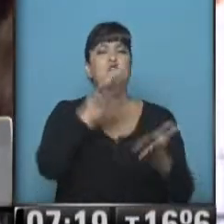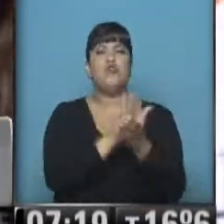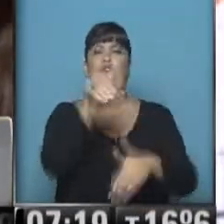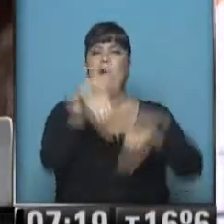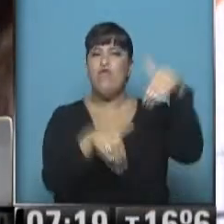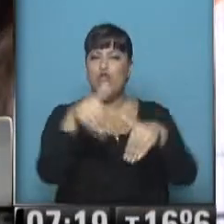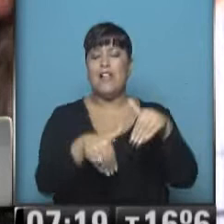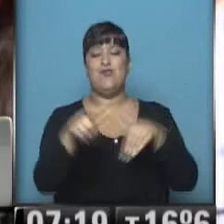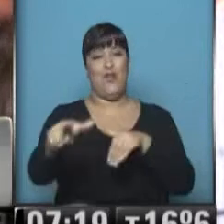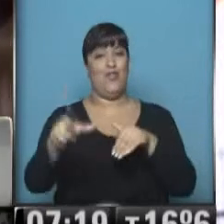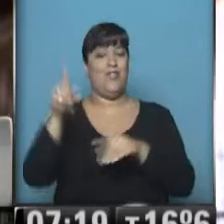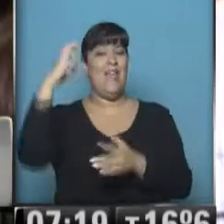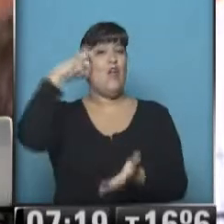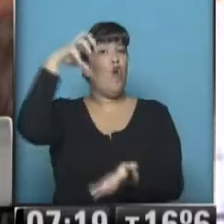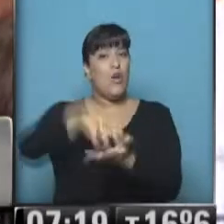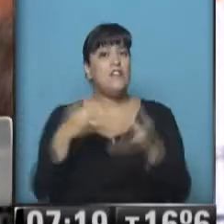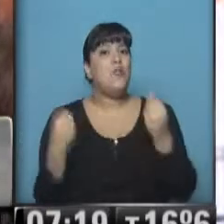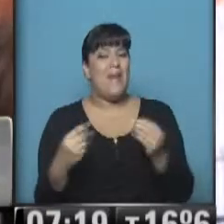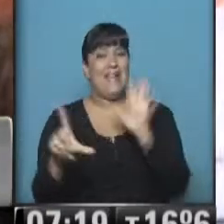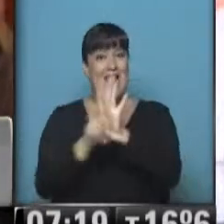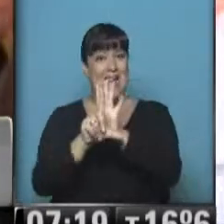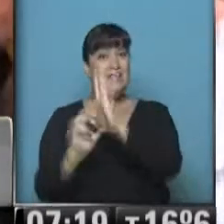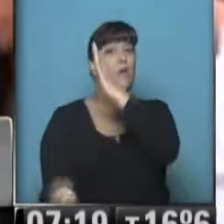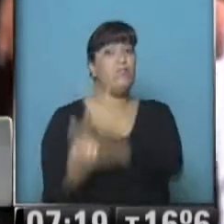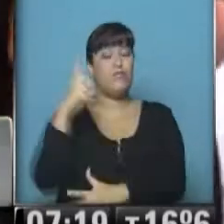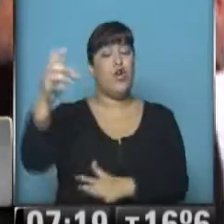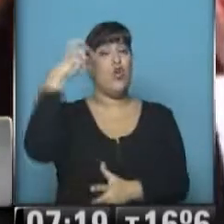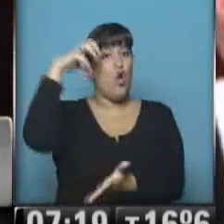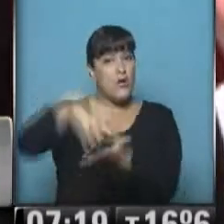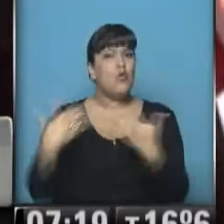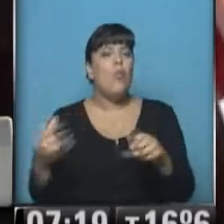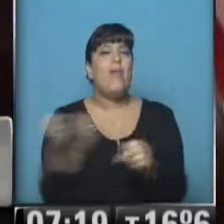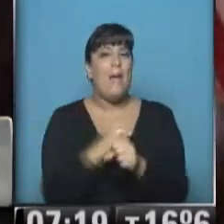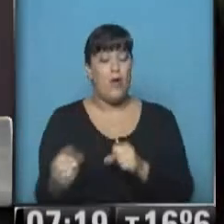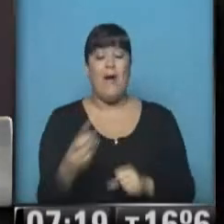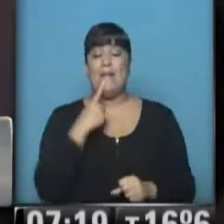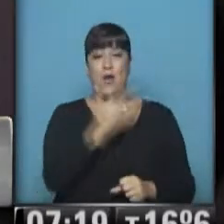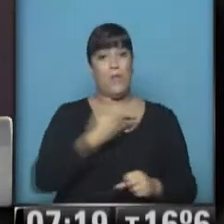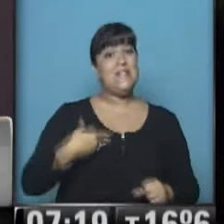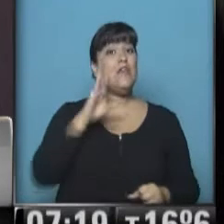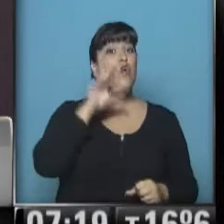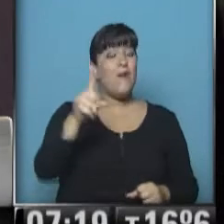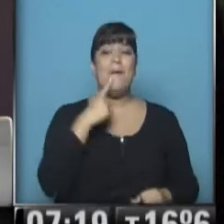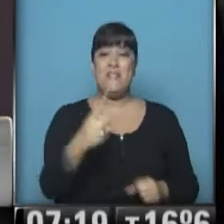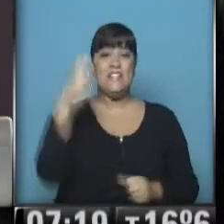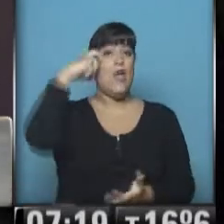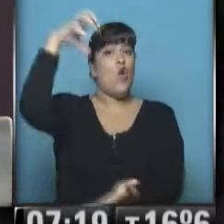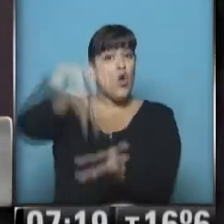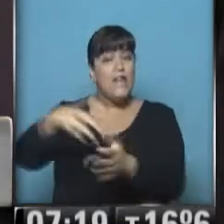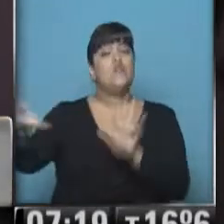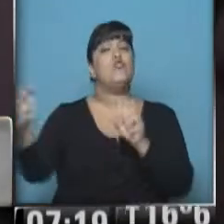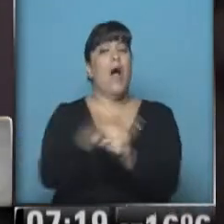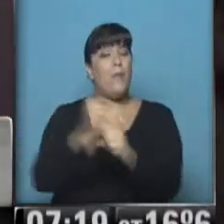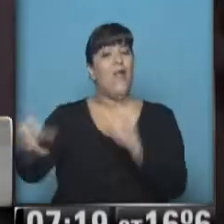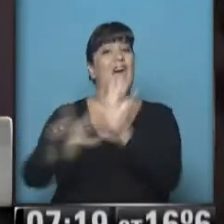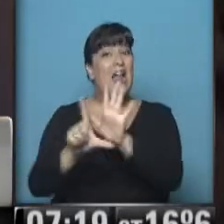votaciones legislativas para que las leyes que salen del Congreso se puedan aprobar. Él dice, ahora ese Congreso va a aprobar leyes con